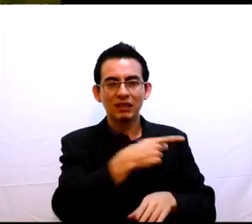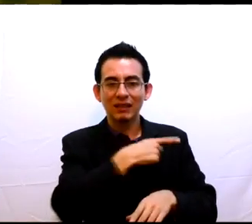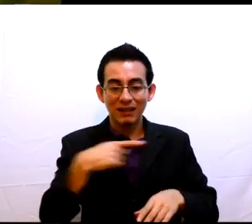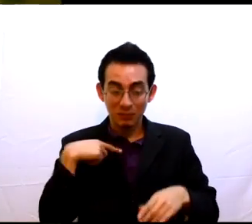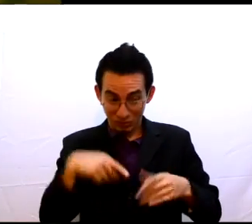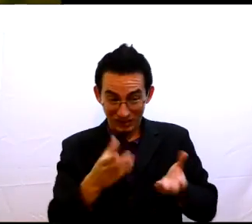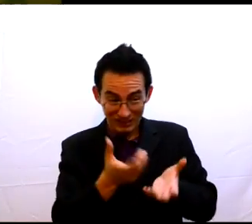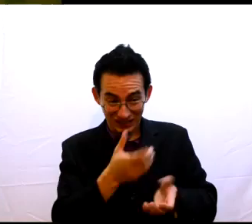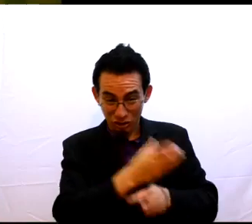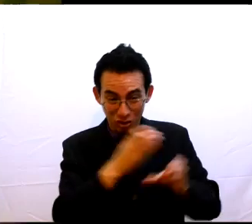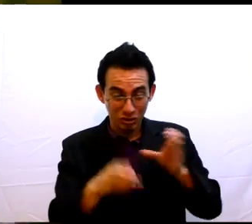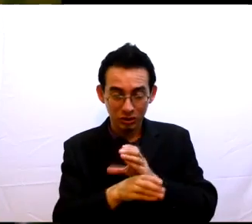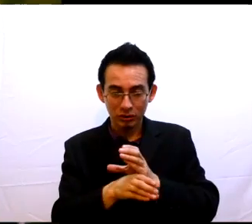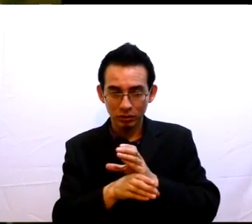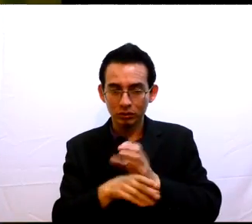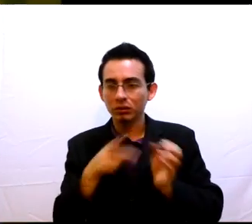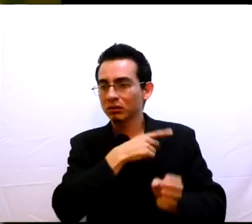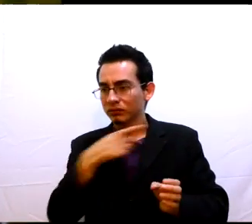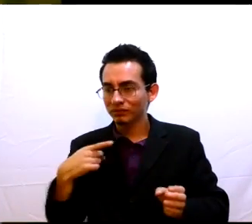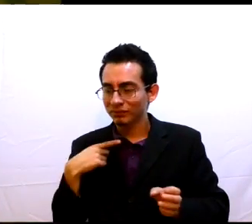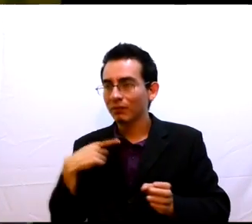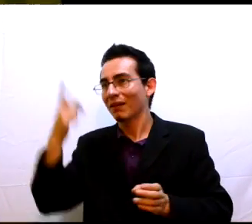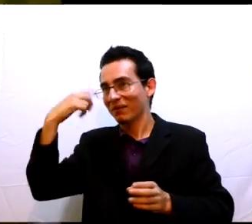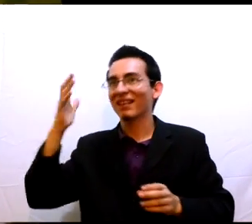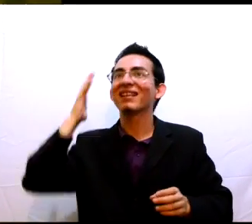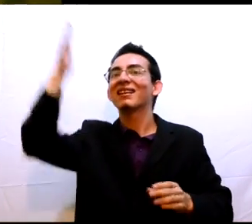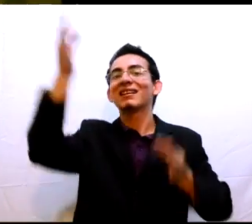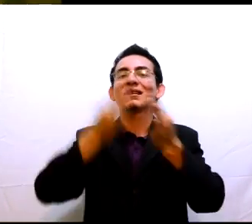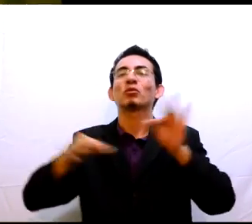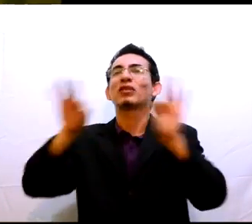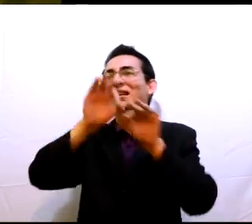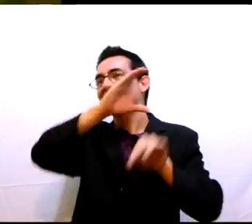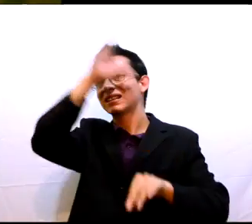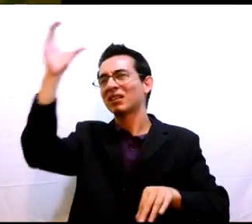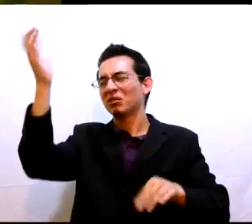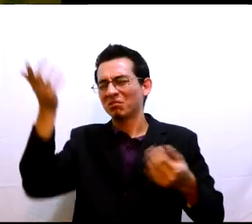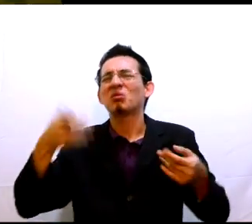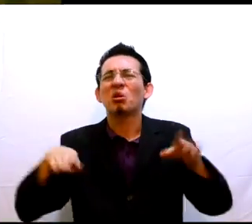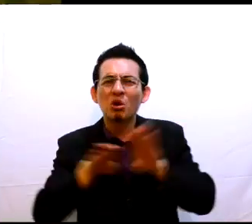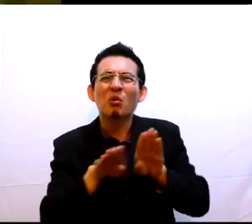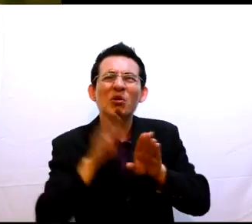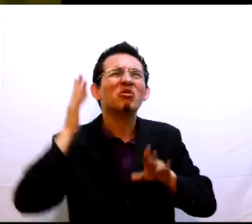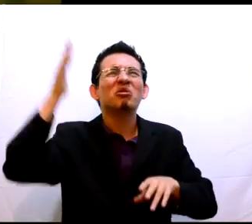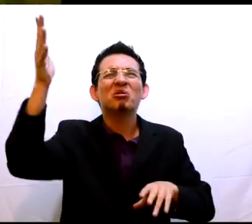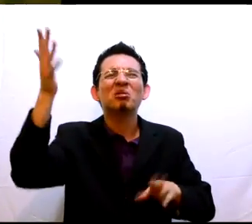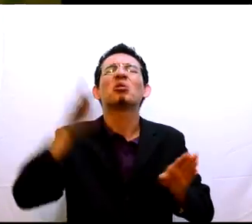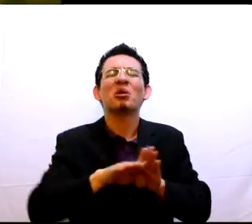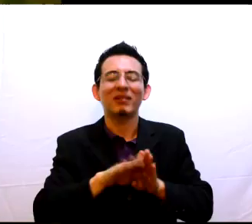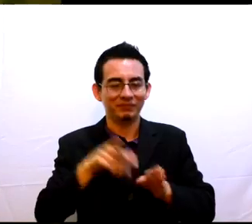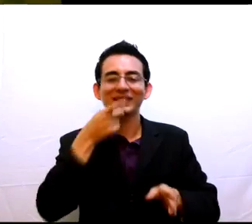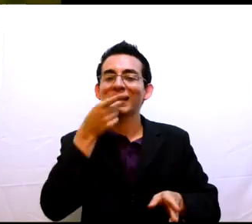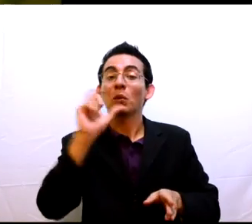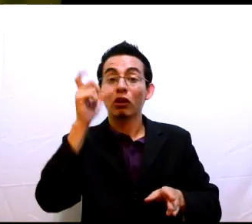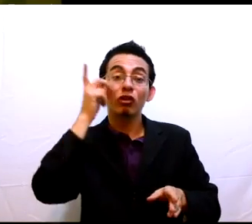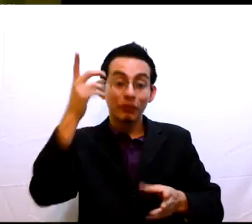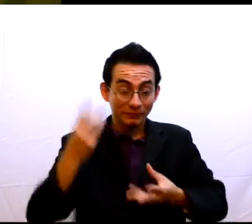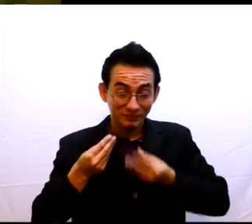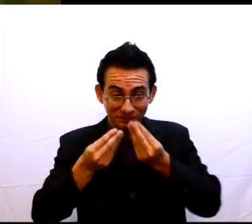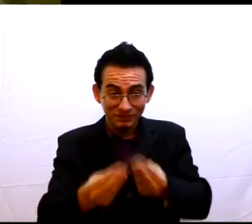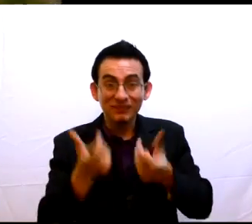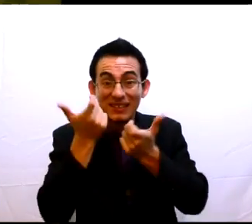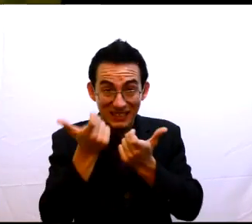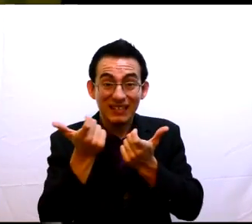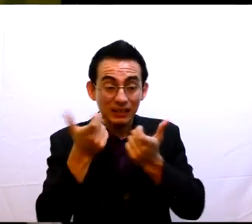como pues apoyando la obra de dios apoyo en el ministerio haciendo bien a los demás al